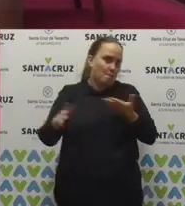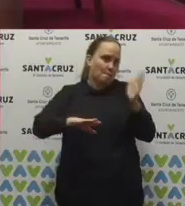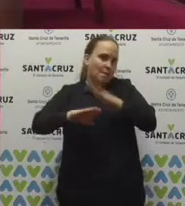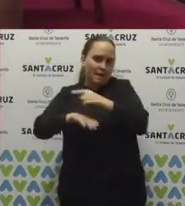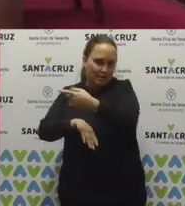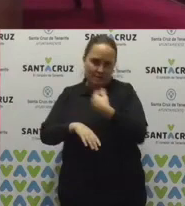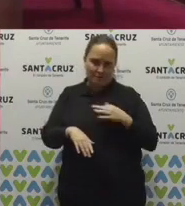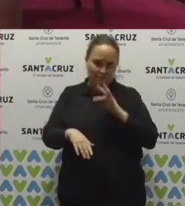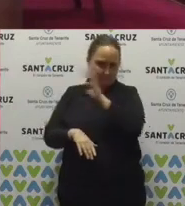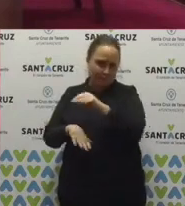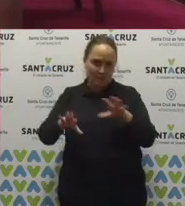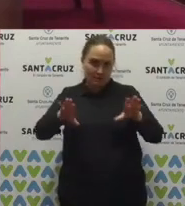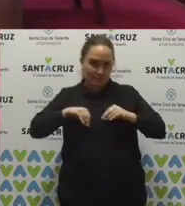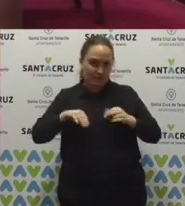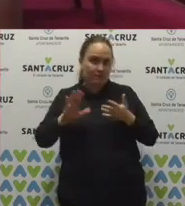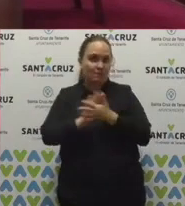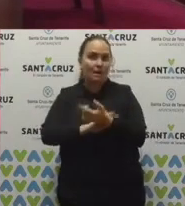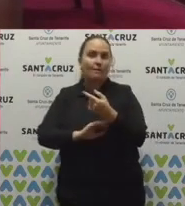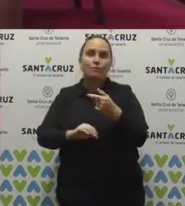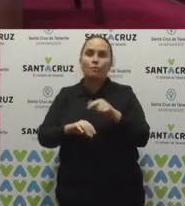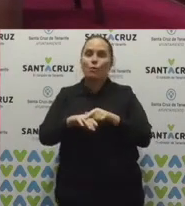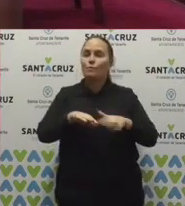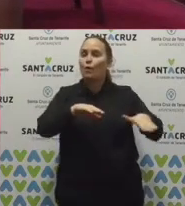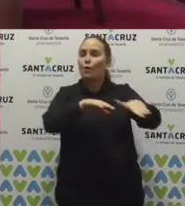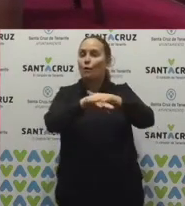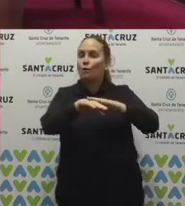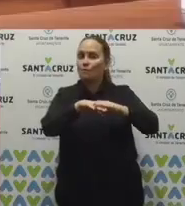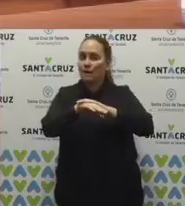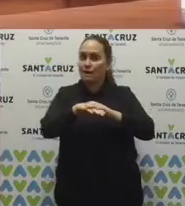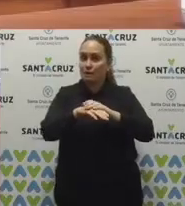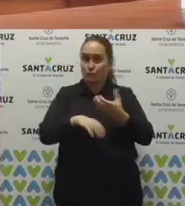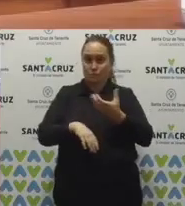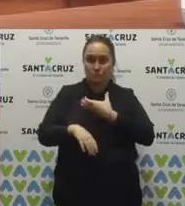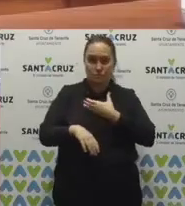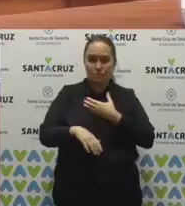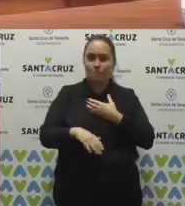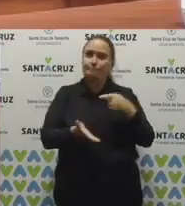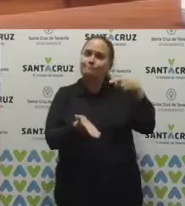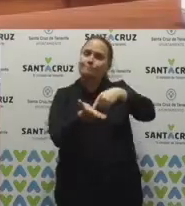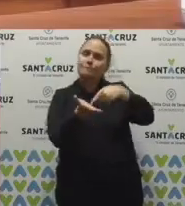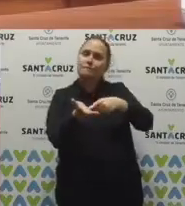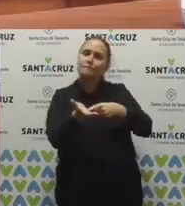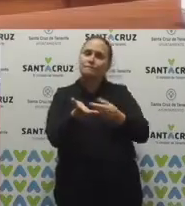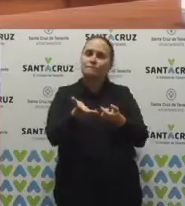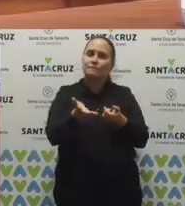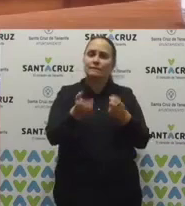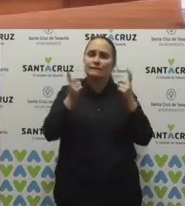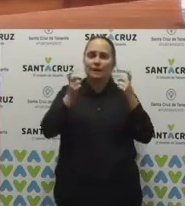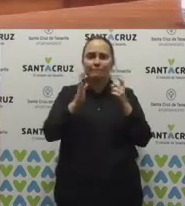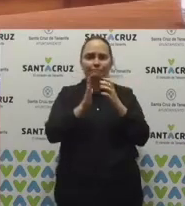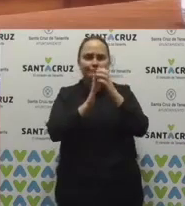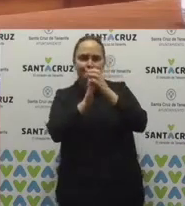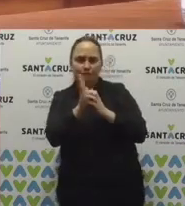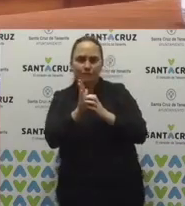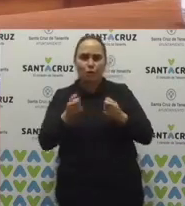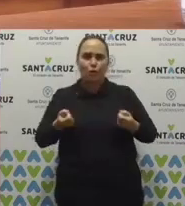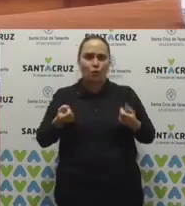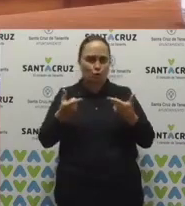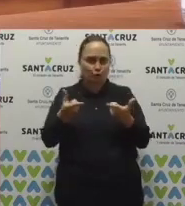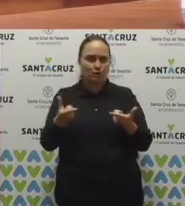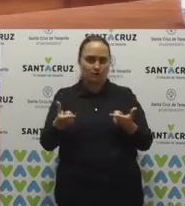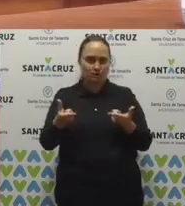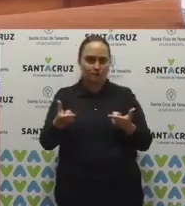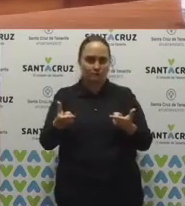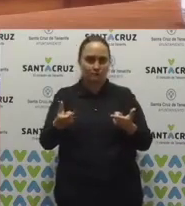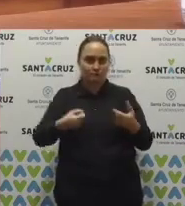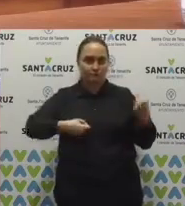hablar al gobierno el gobierno municipal evaluar la reducción de costes si estuviéramos de acuerdo a